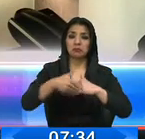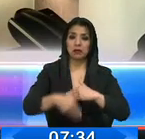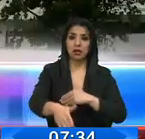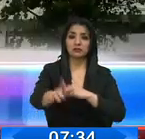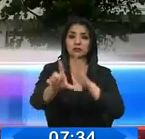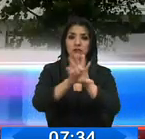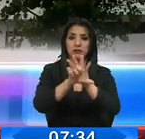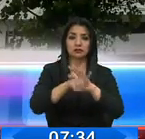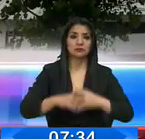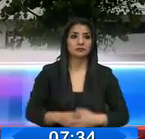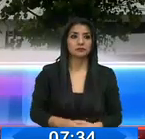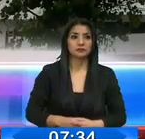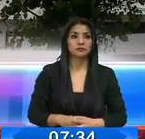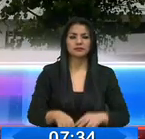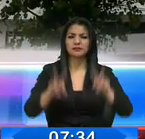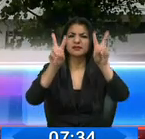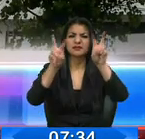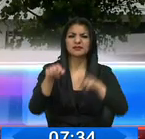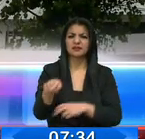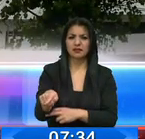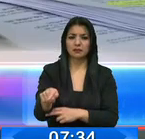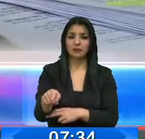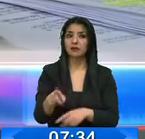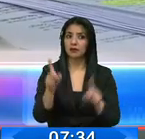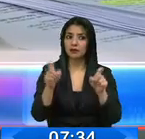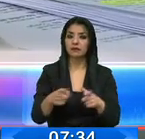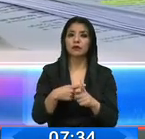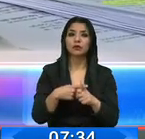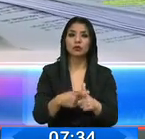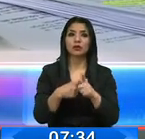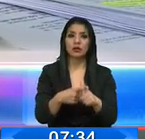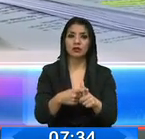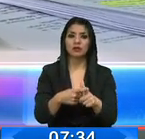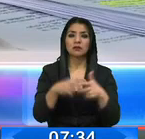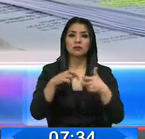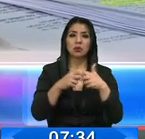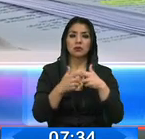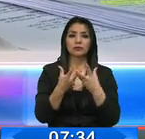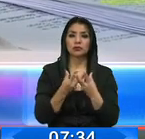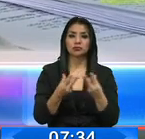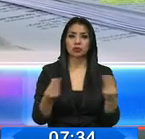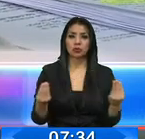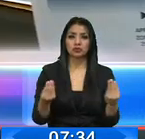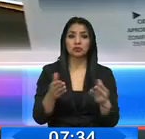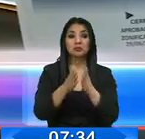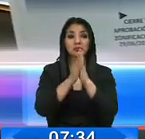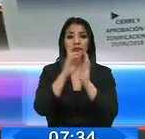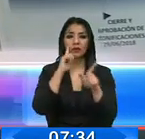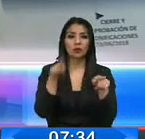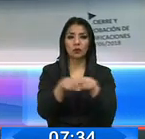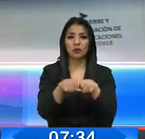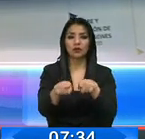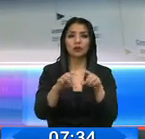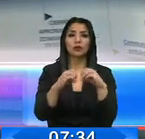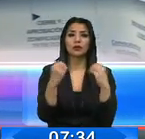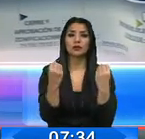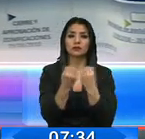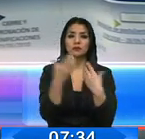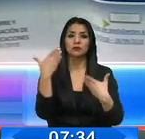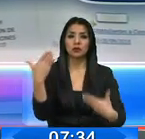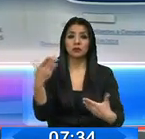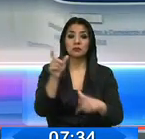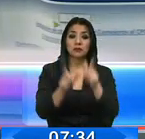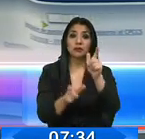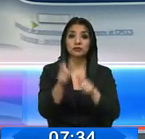ley. Dentro de estos casos hay la urgencia de resolver los concernientes a las impugnaciones de las organizaciones y personas